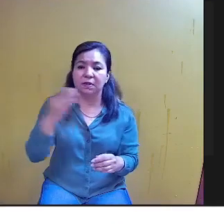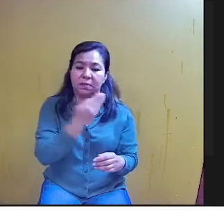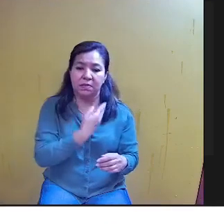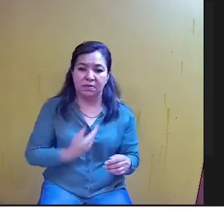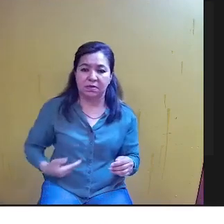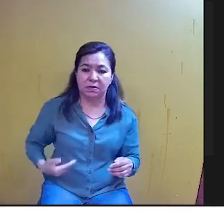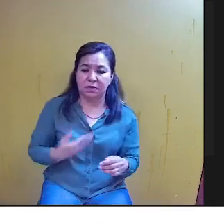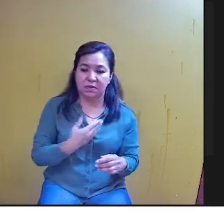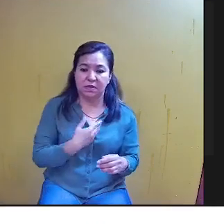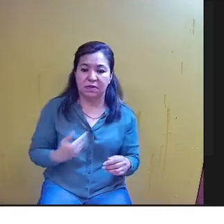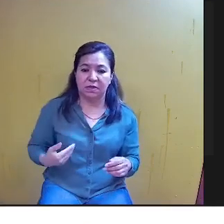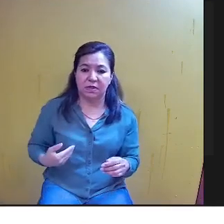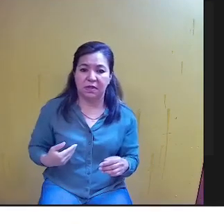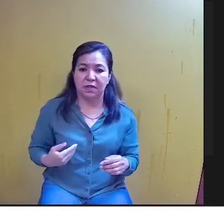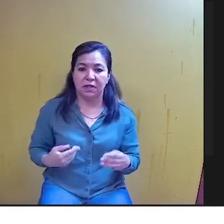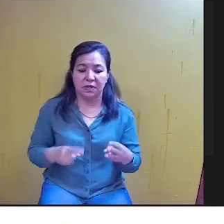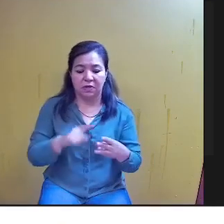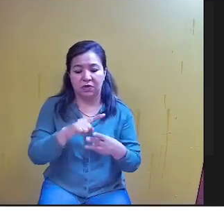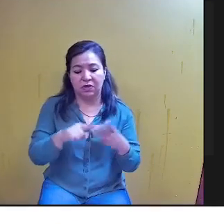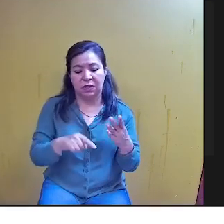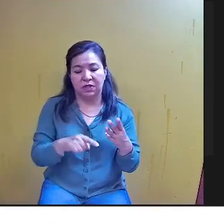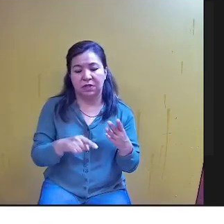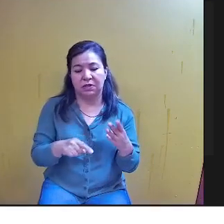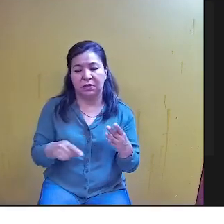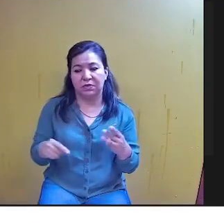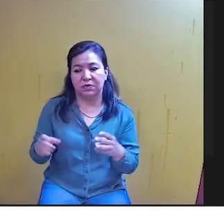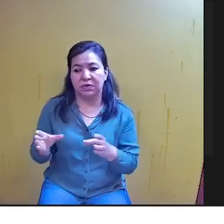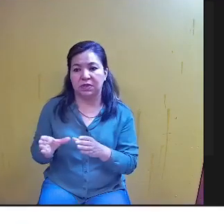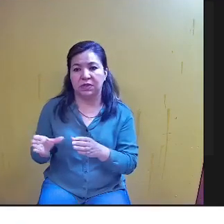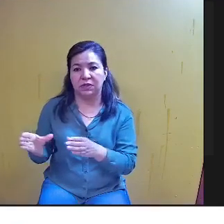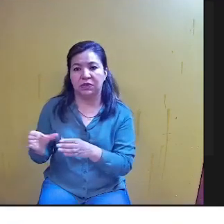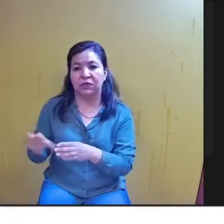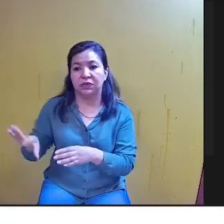02 al cumplir con 3 procesos electorales.